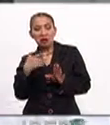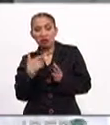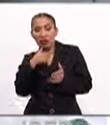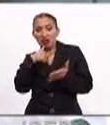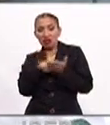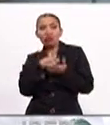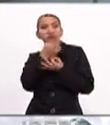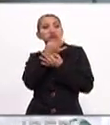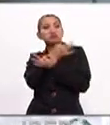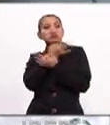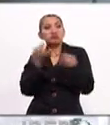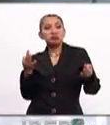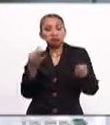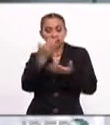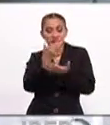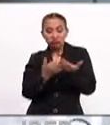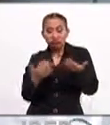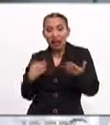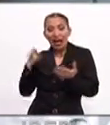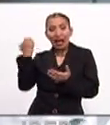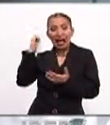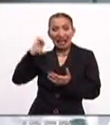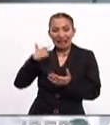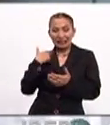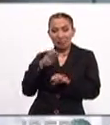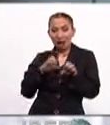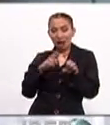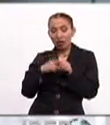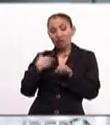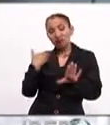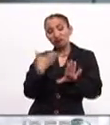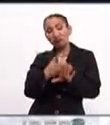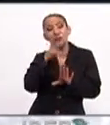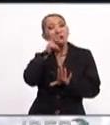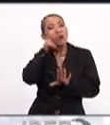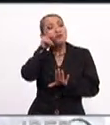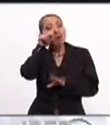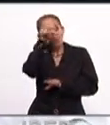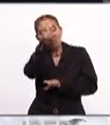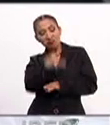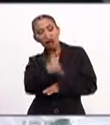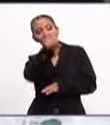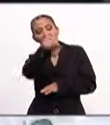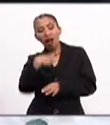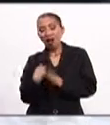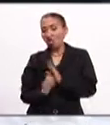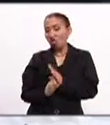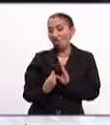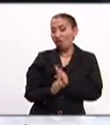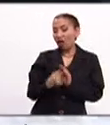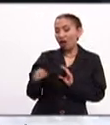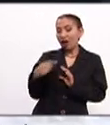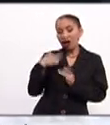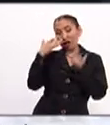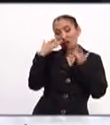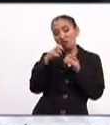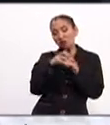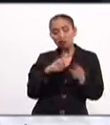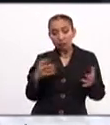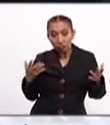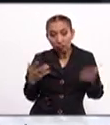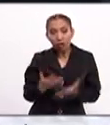un comunicado de un ex embajador donde acusa al Papa de haber sido encubridor y le pide su renuncia. Es